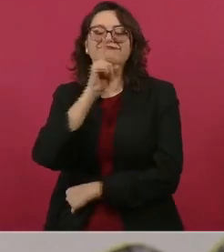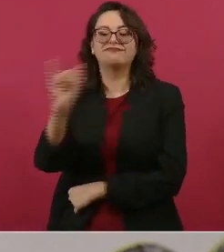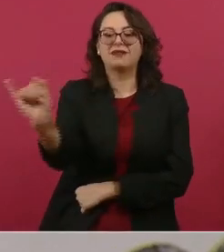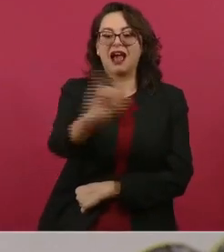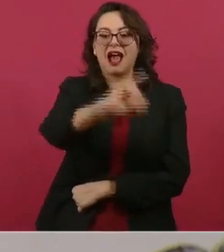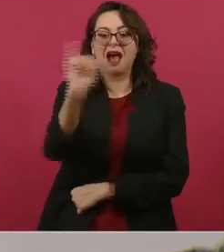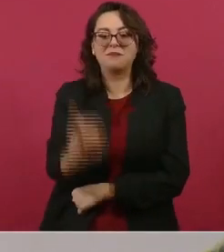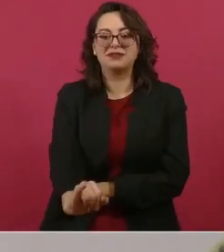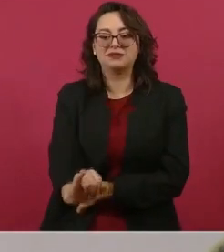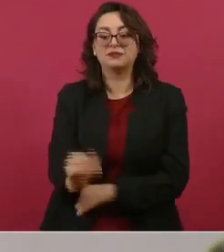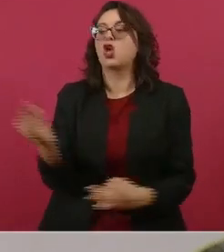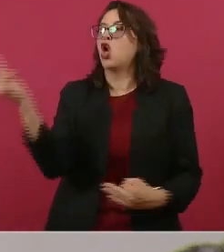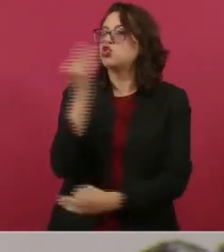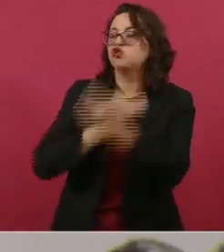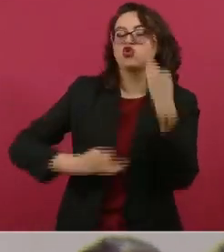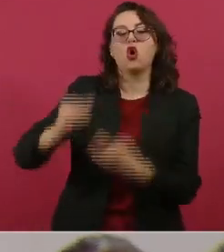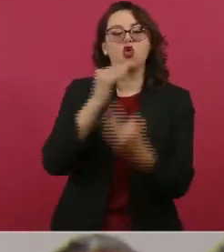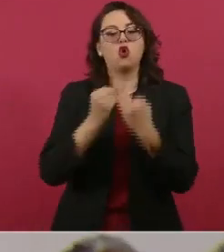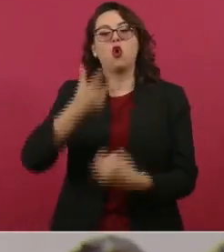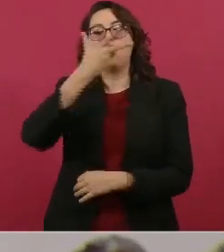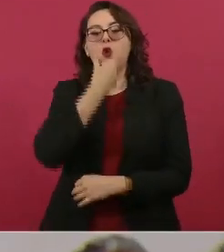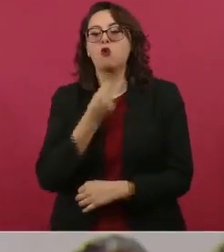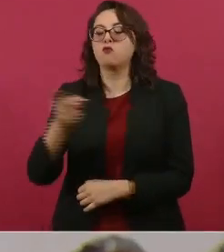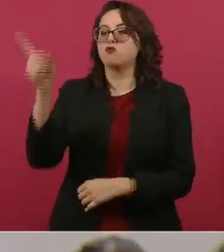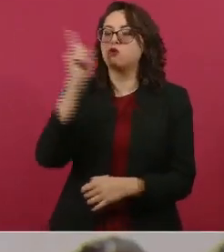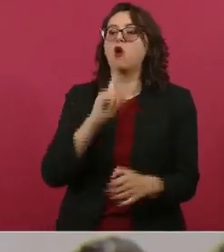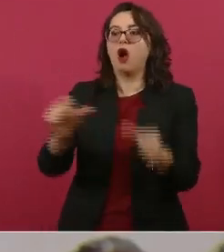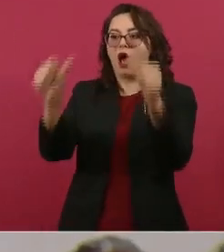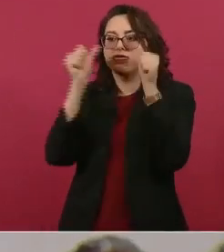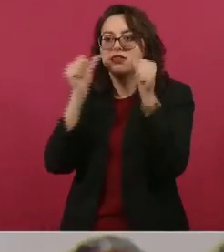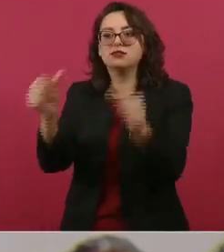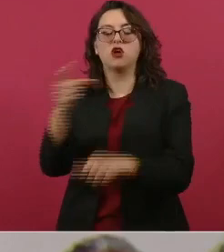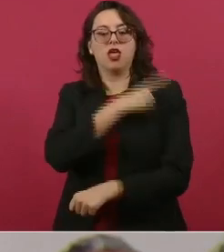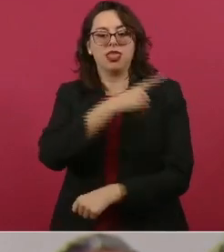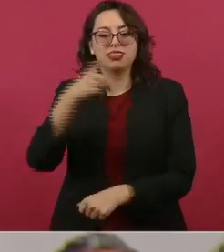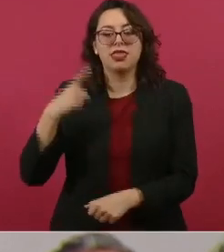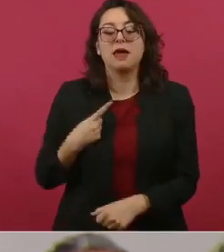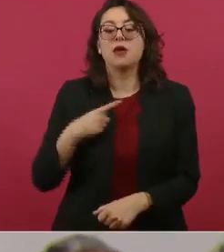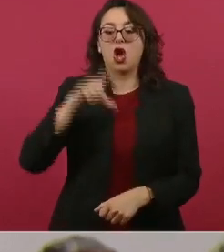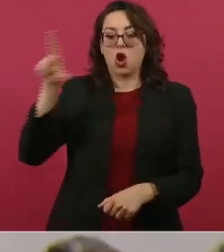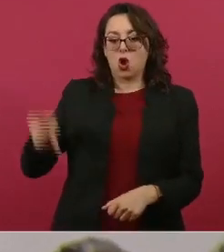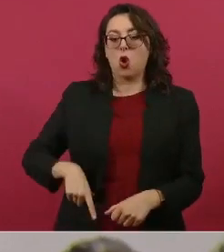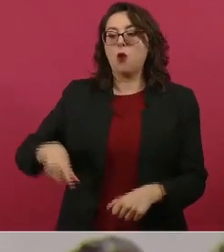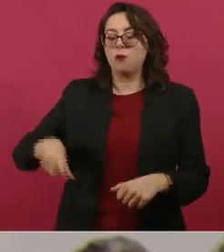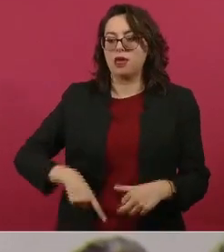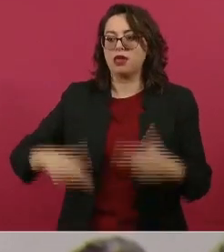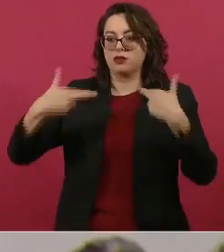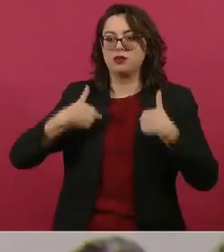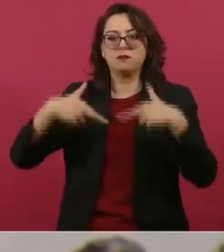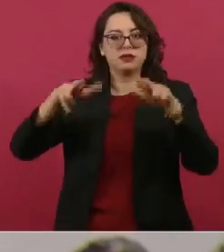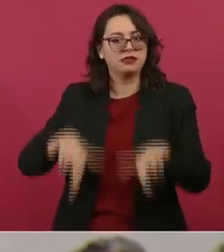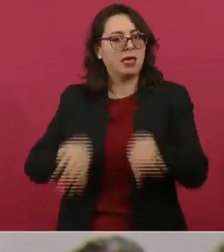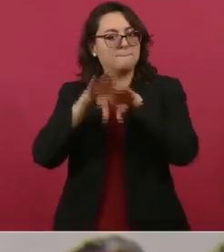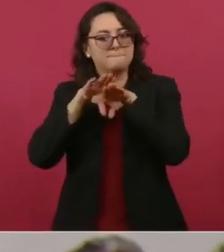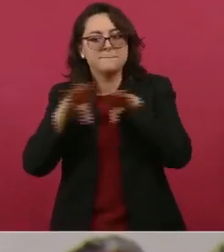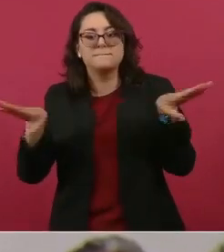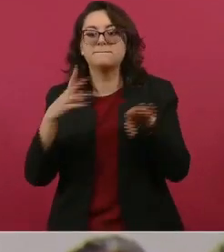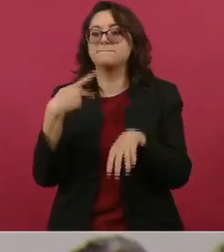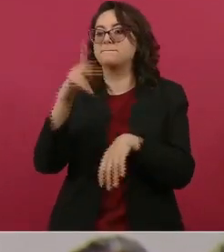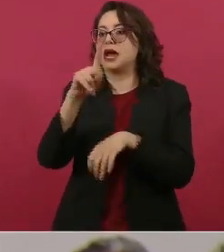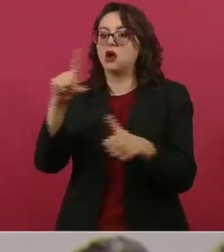a todas y a todos, cuando se gobierna para todos, pero se da prioridad a los más débiles.